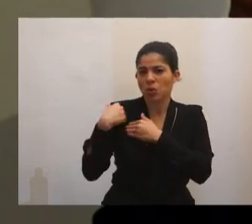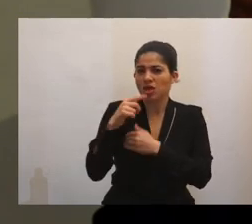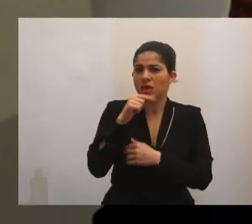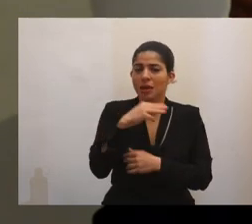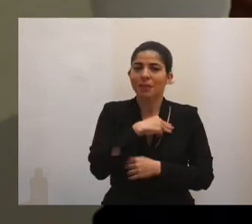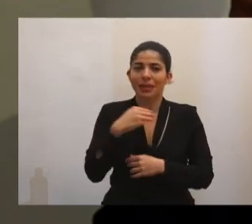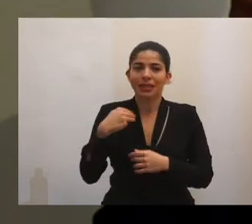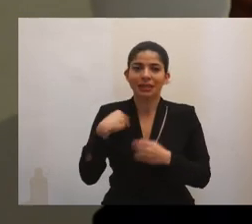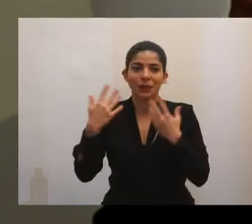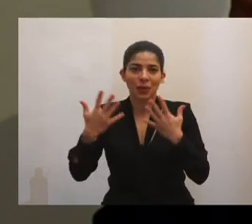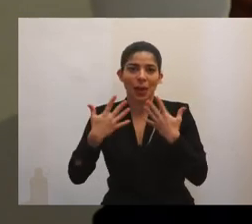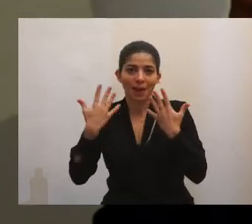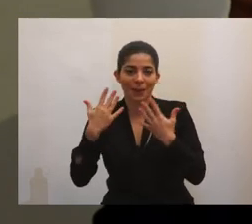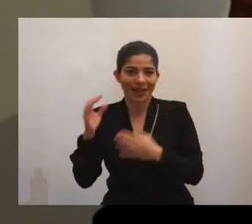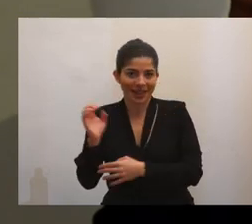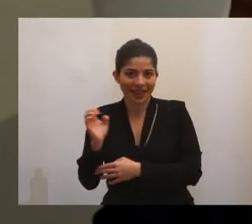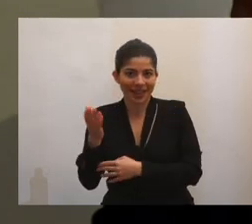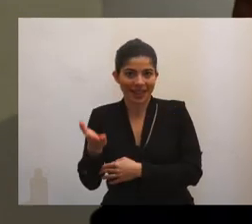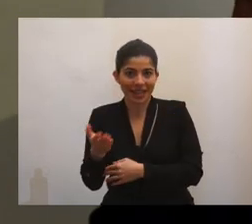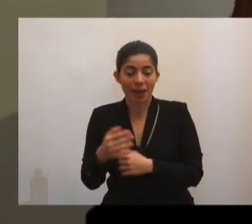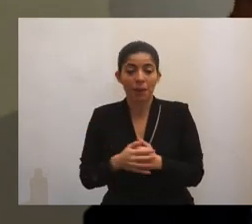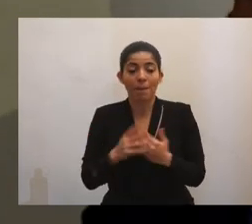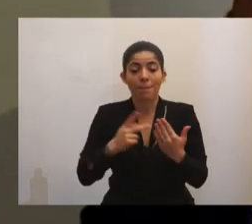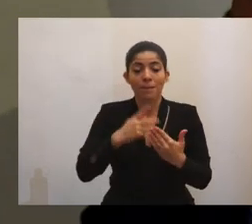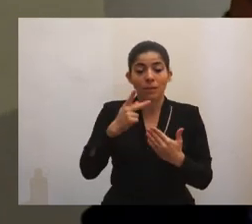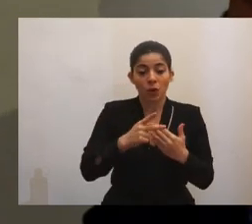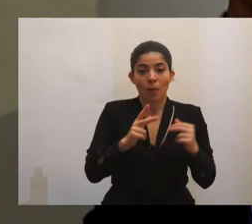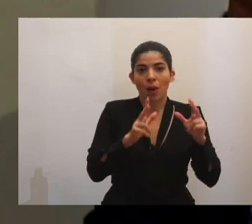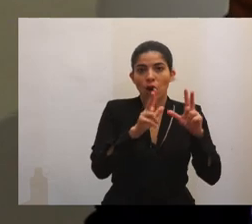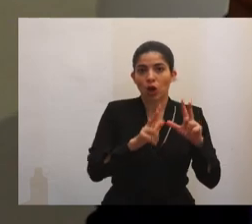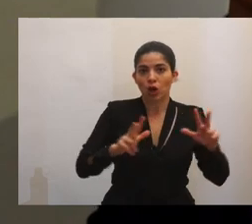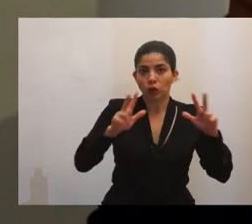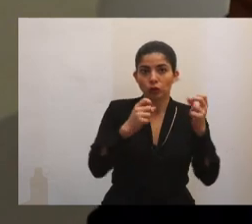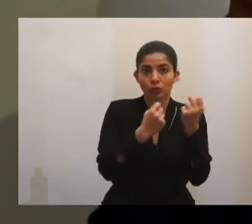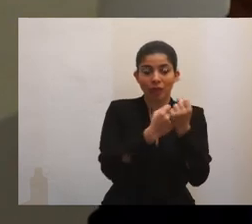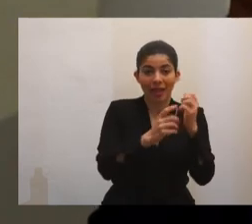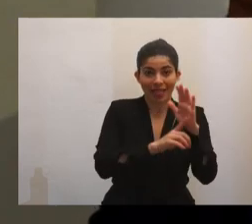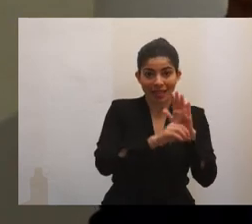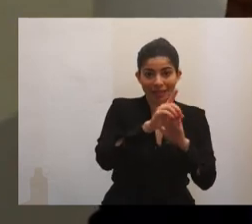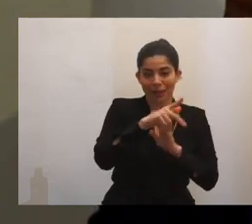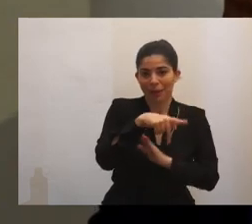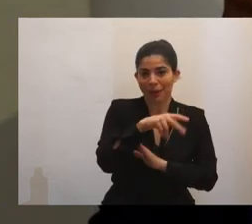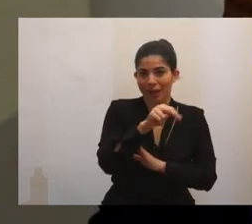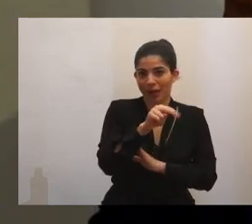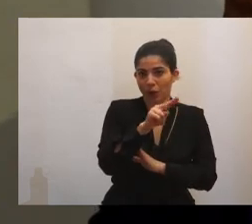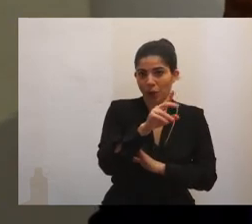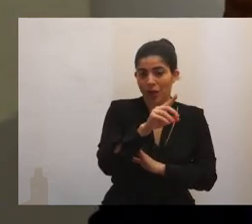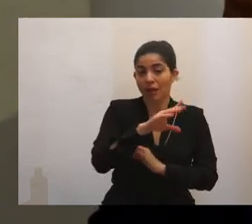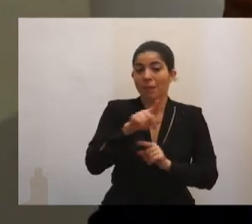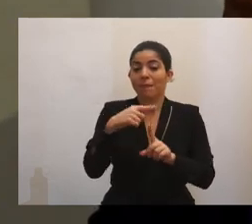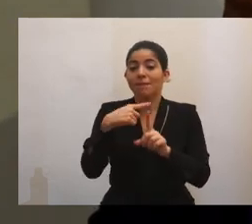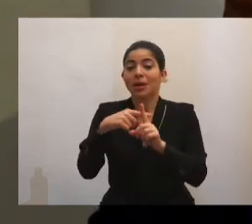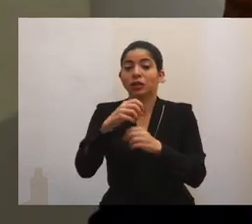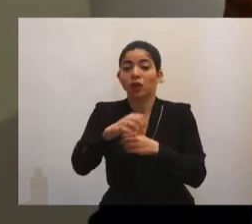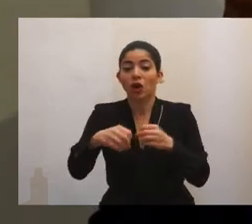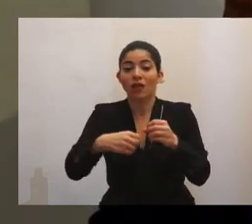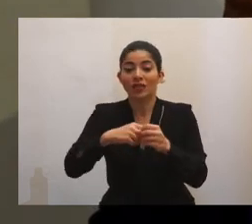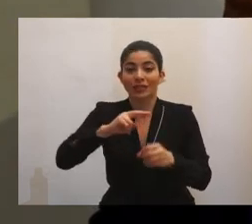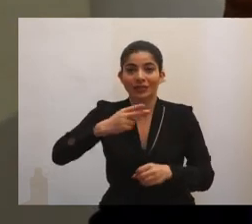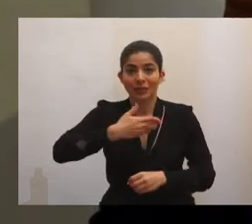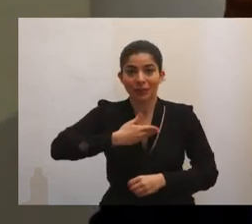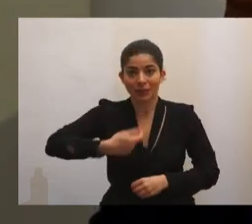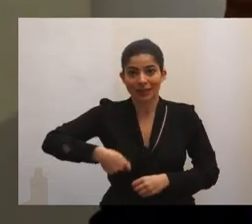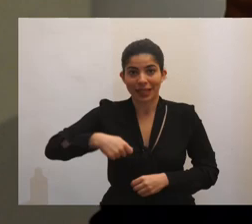de Ambiente y Energía, el Programa de Naciones Unidas para el Desarrollo, PNUD, y el despacho de la vicepresidenta, doña Epsi